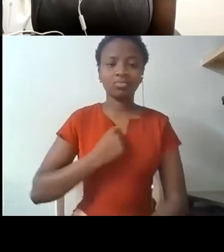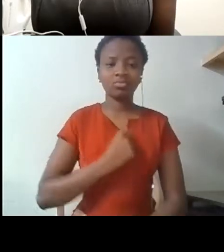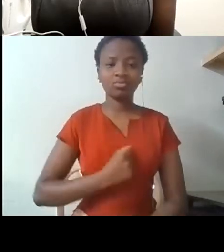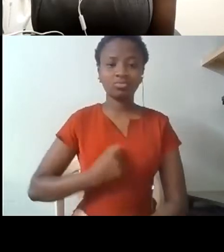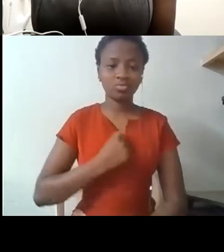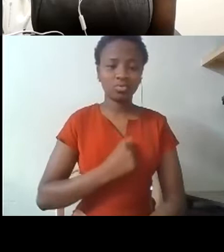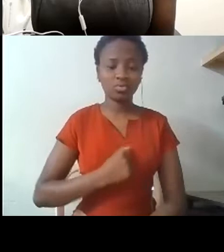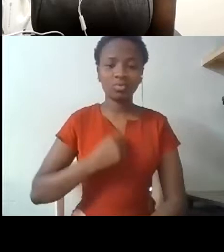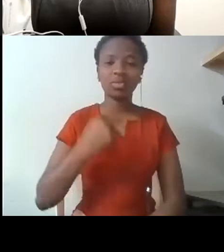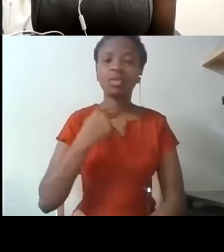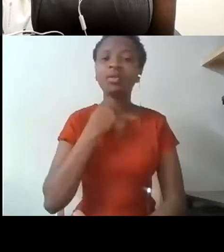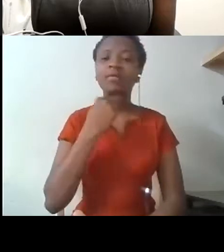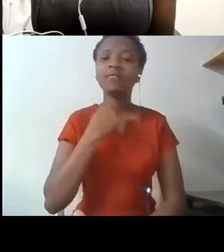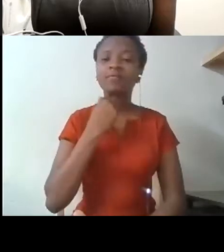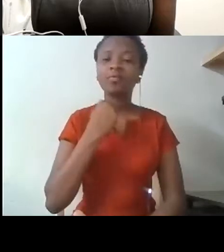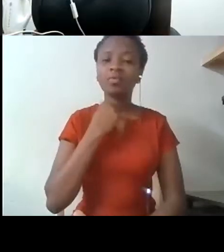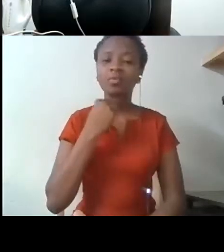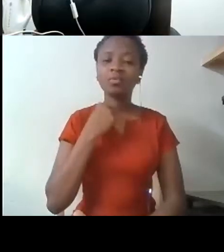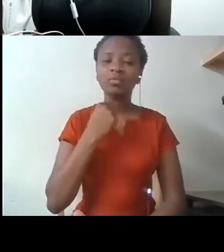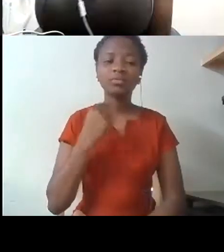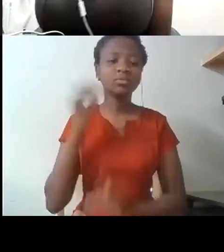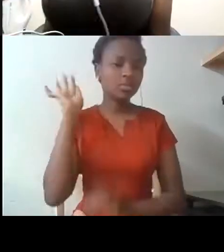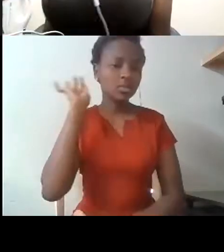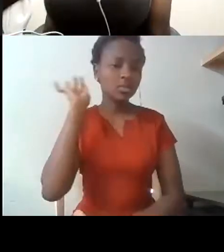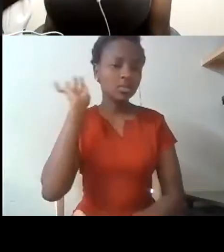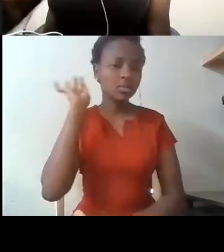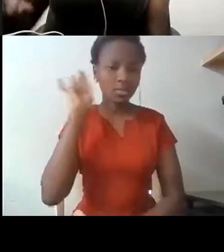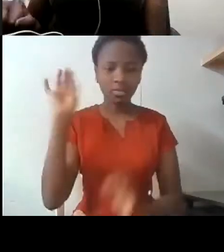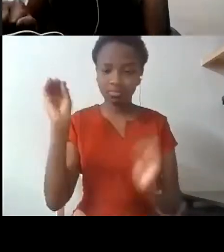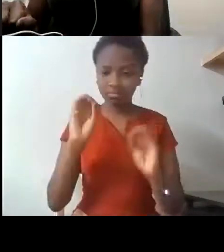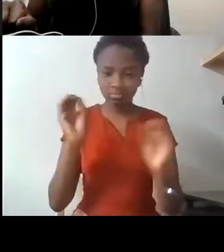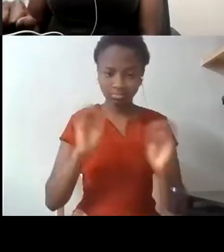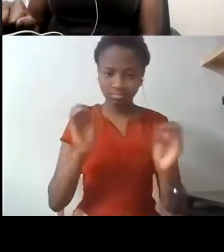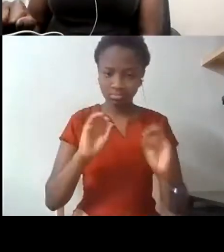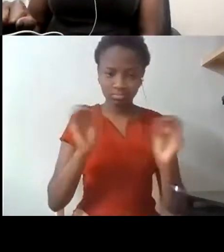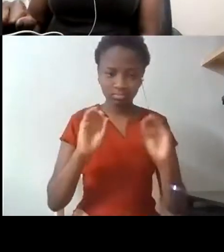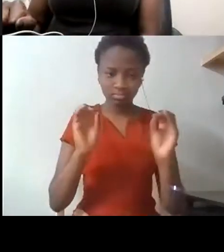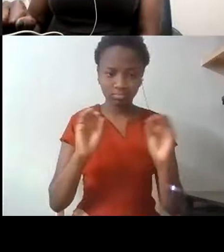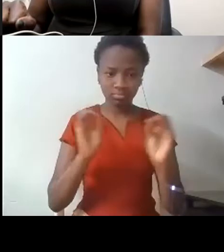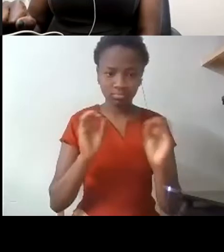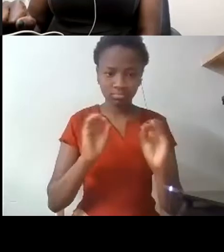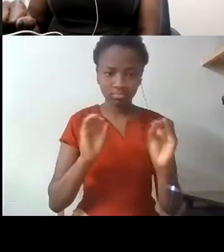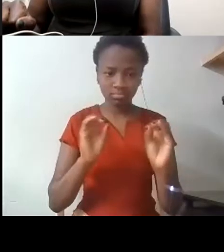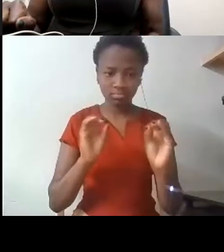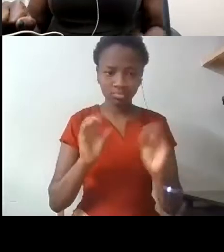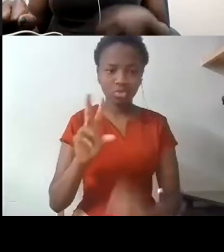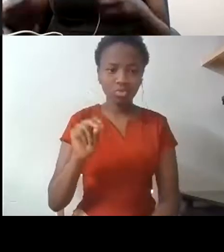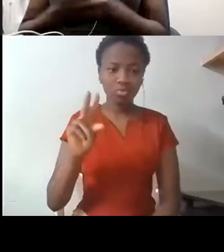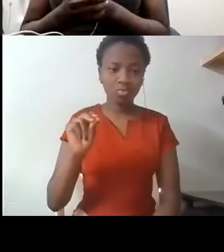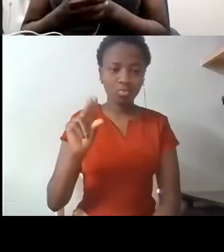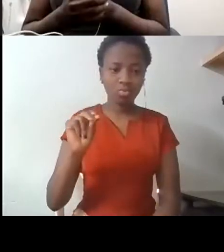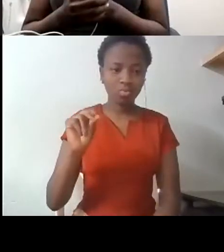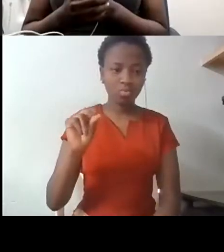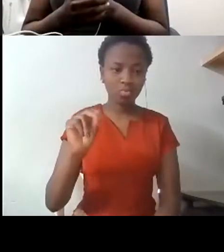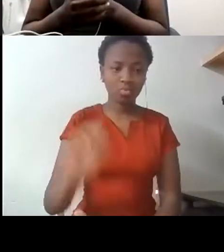estudio de mucha relevancia, el cual leí y me parece muy importante. En segundo lugar, dije